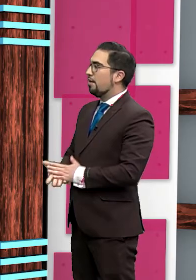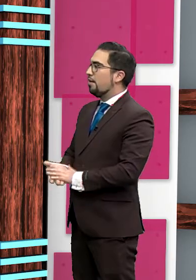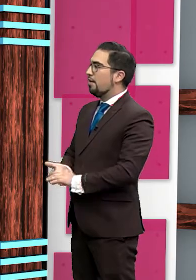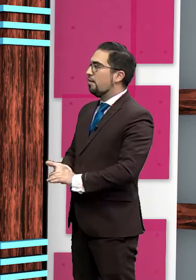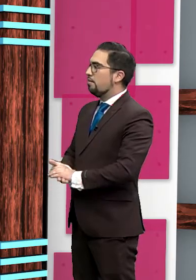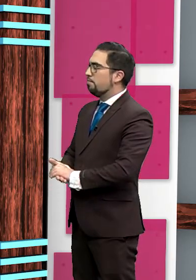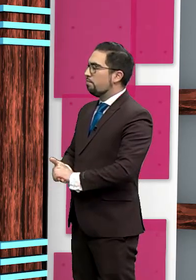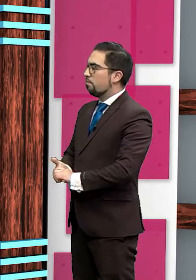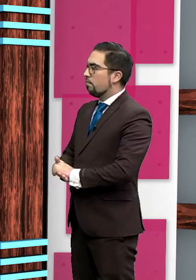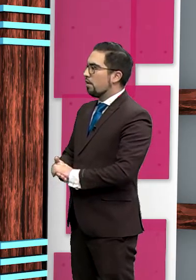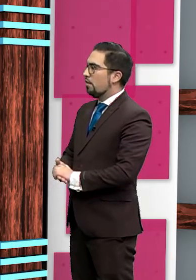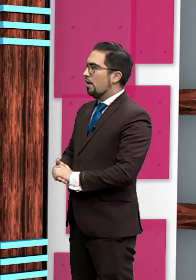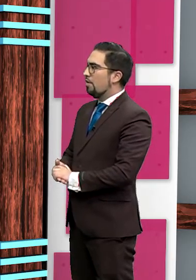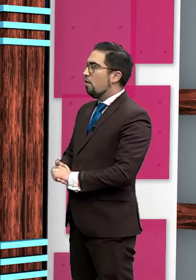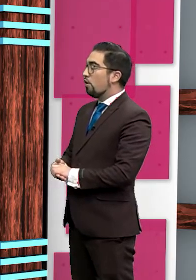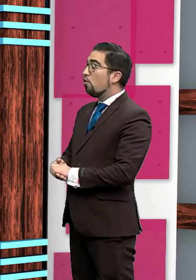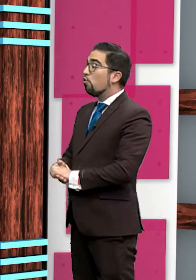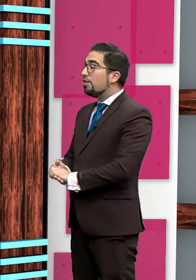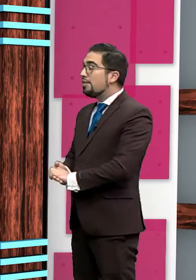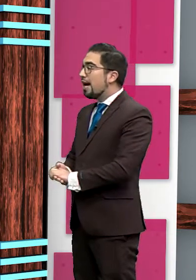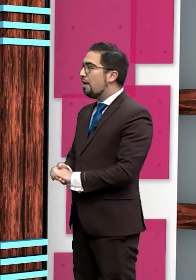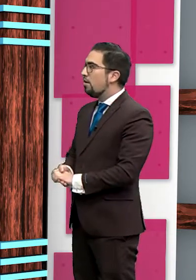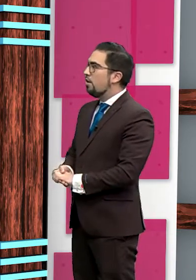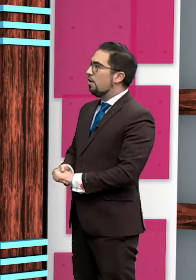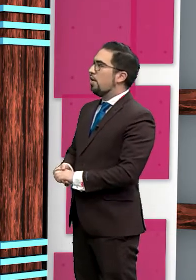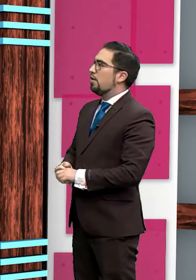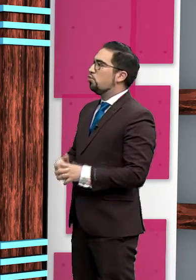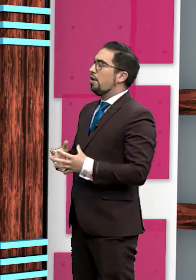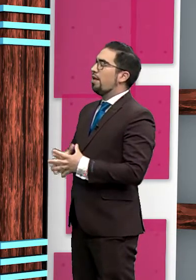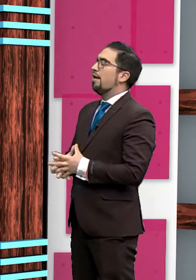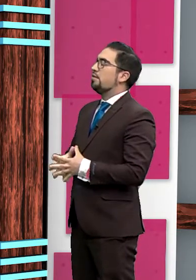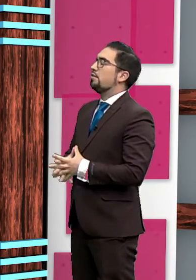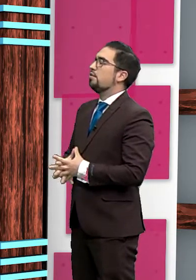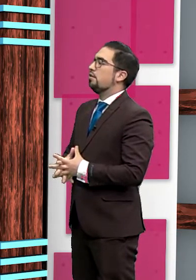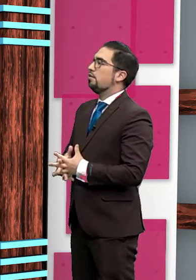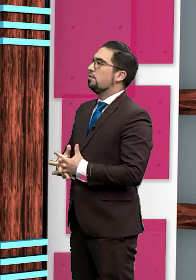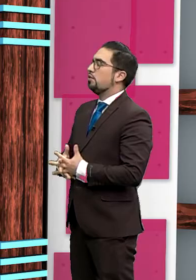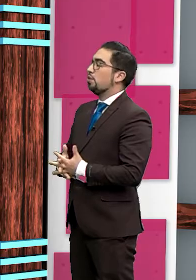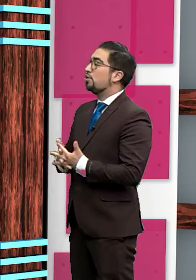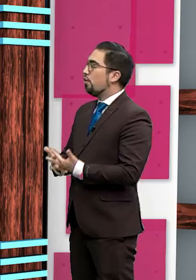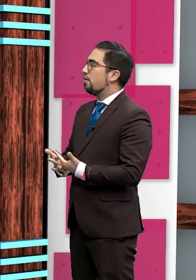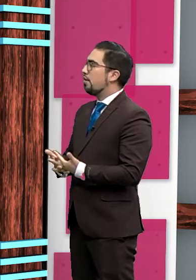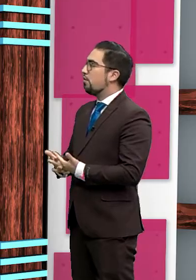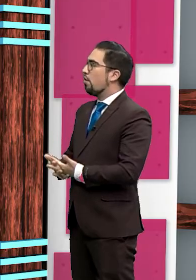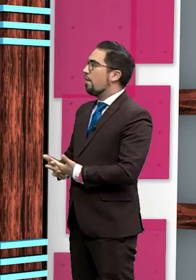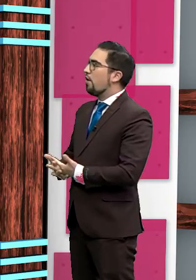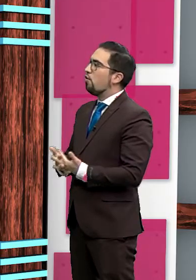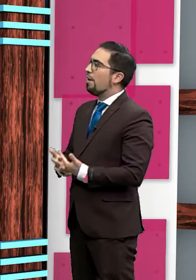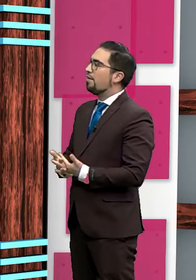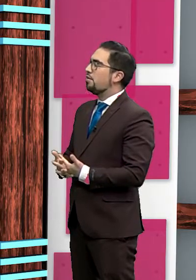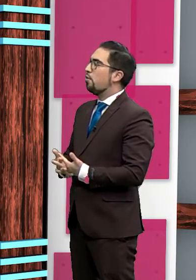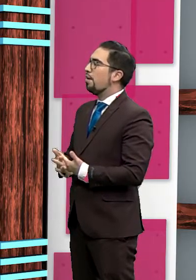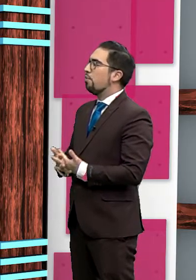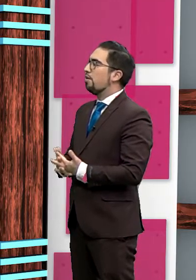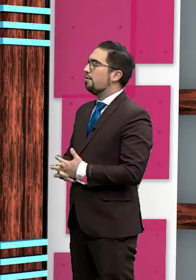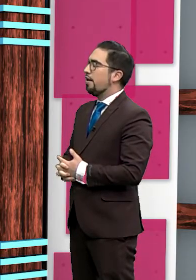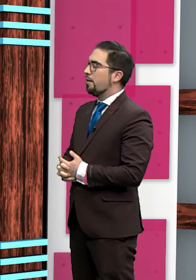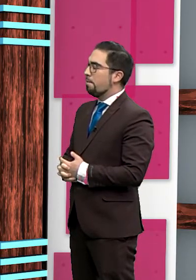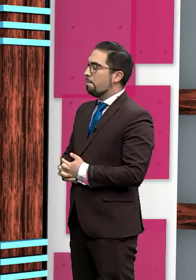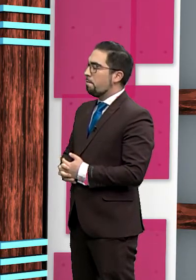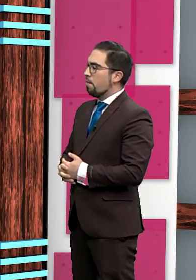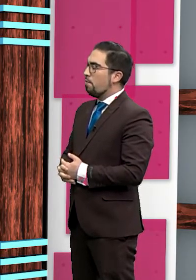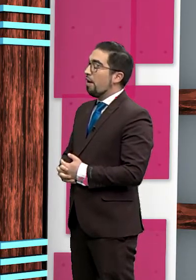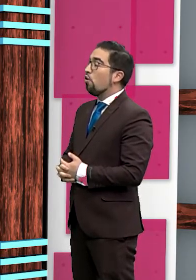parte del órgano judicial. Es una de las situaciones que todavía no van a poder